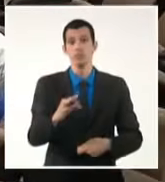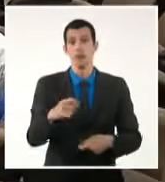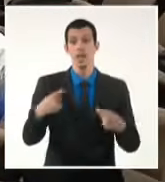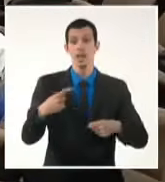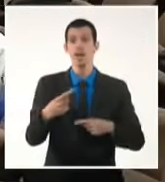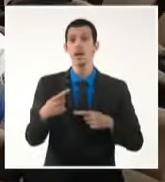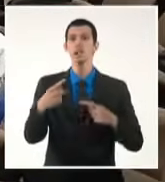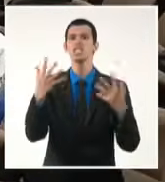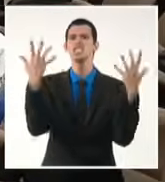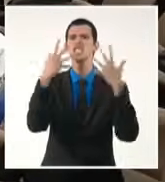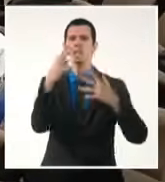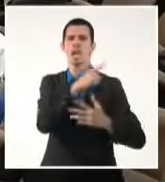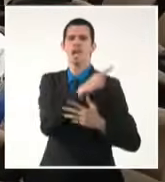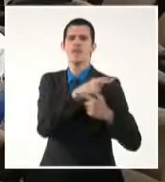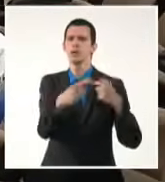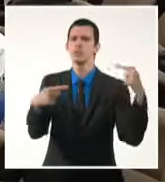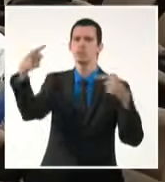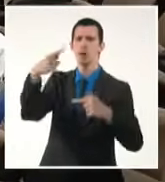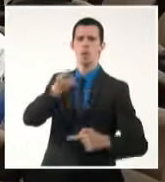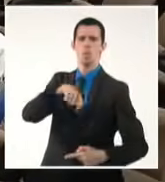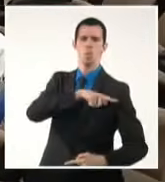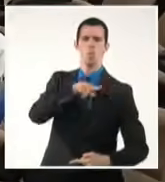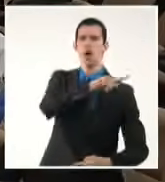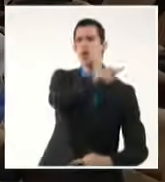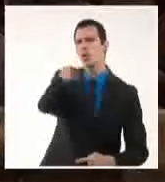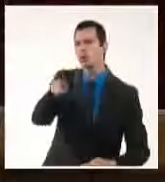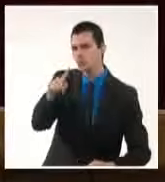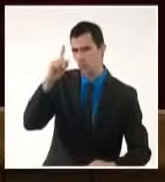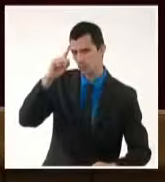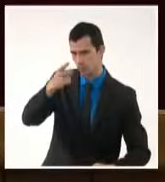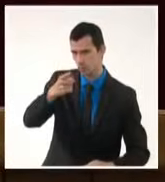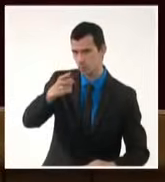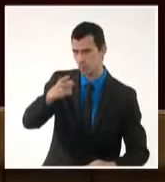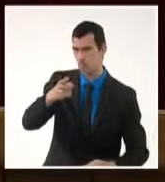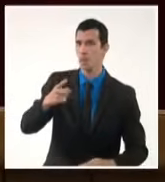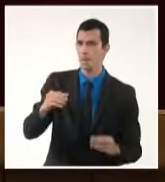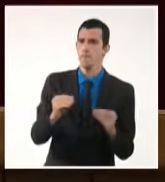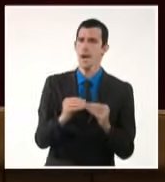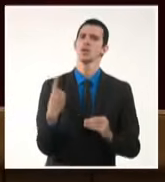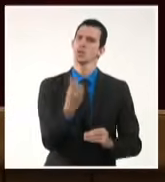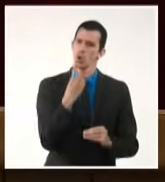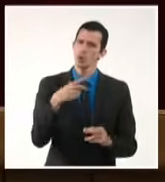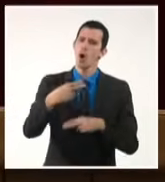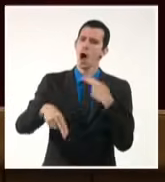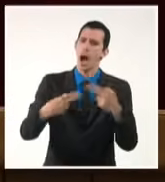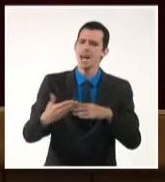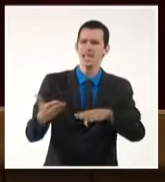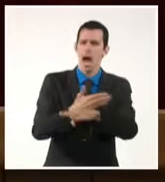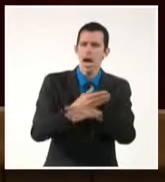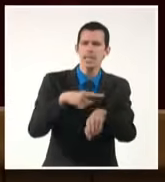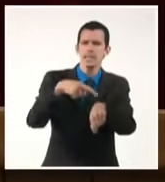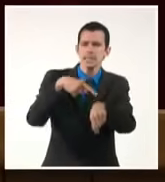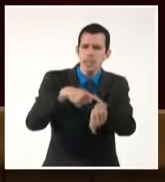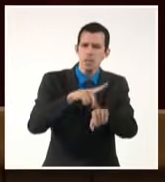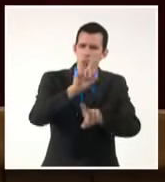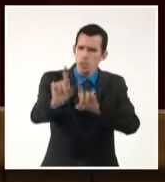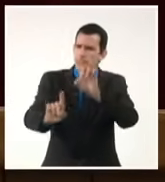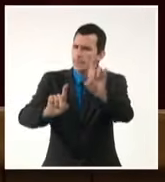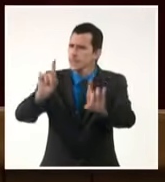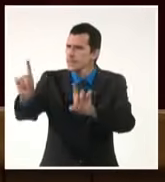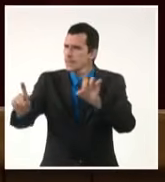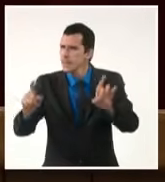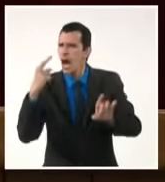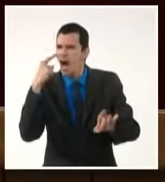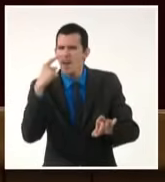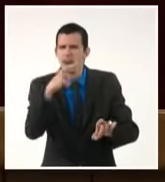alta responsabilidad de la que no reniega. Este gobierno propone, informa,